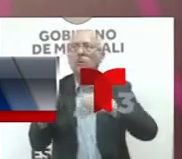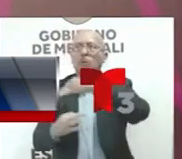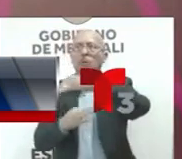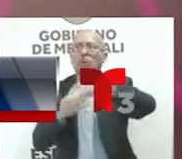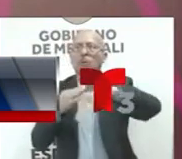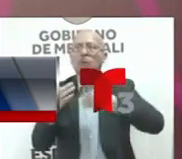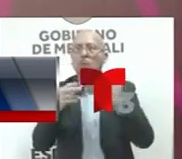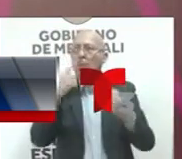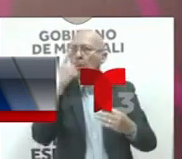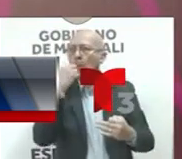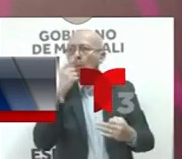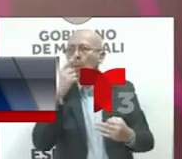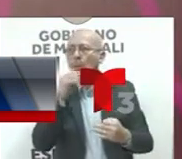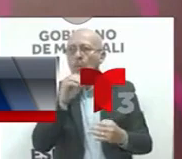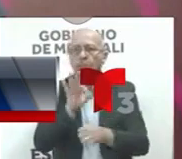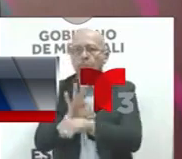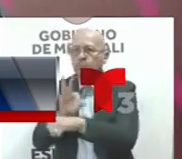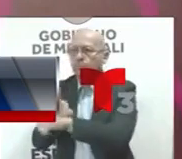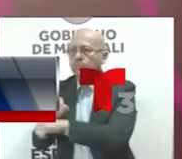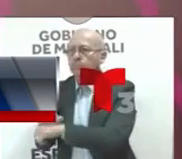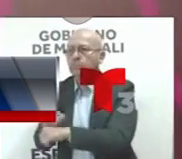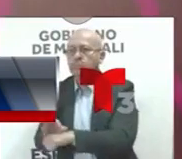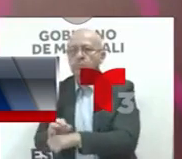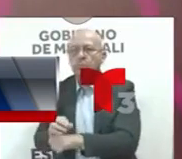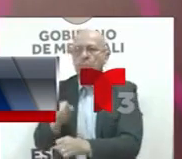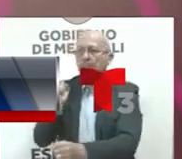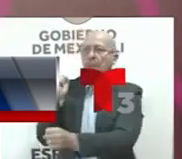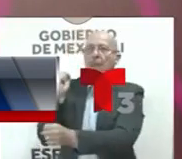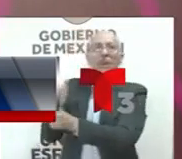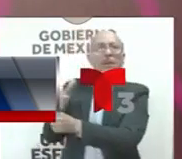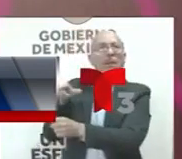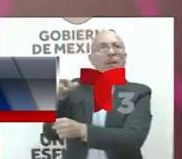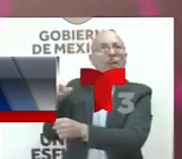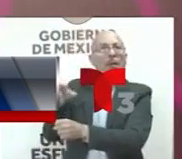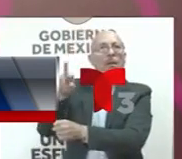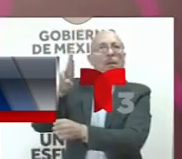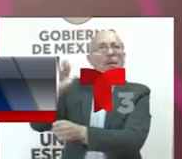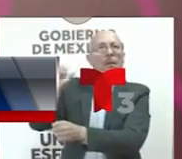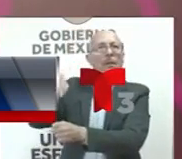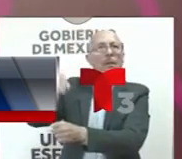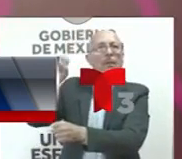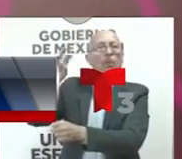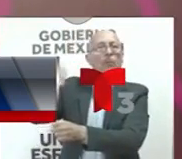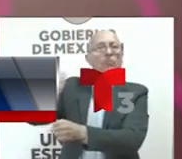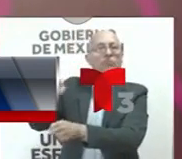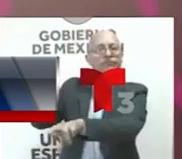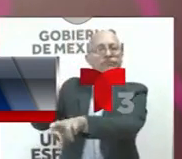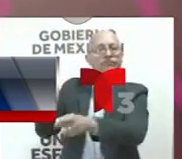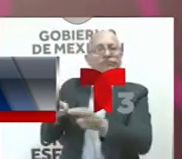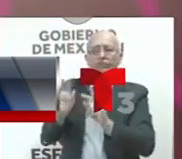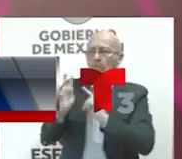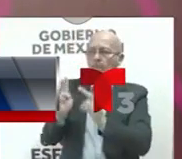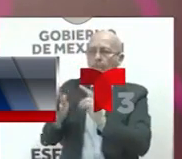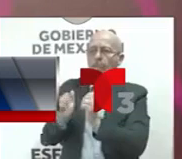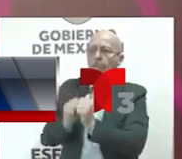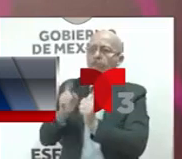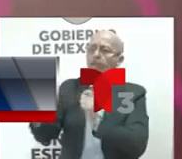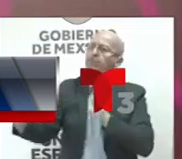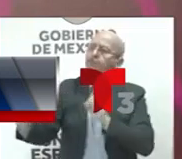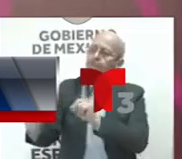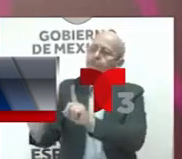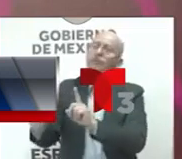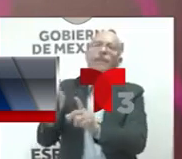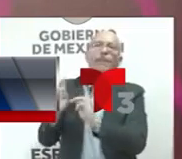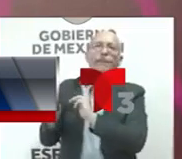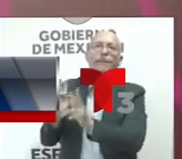estaban resguardando el domicilio de manera inmediata lo reciben, platican con él, le dan